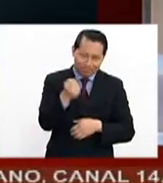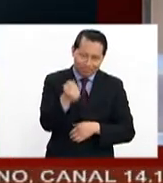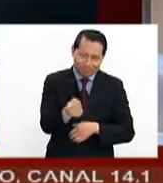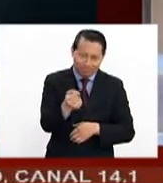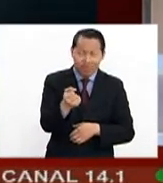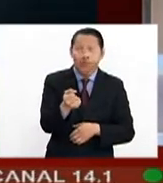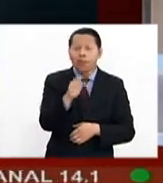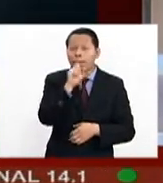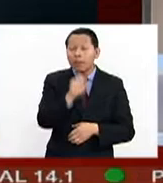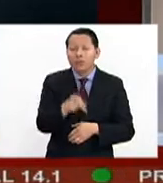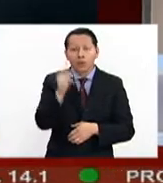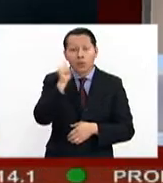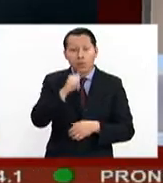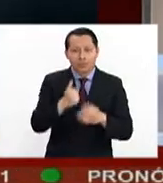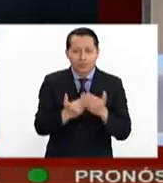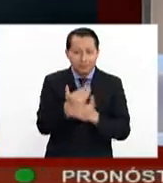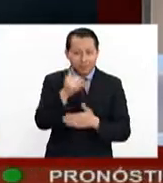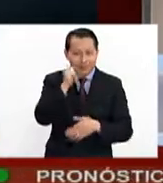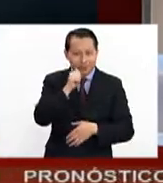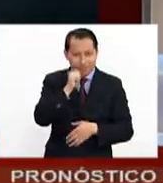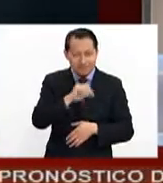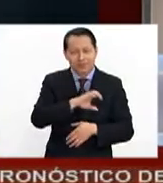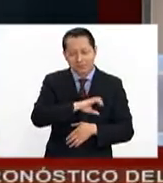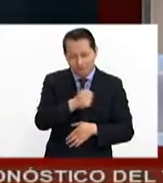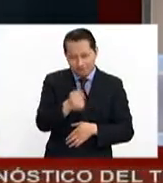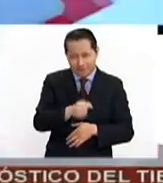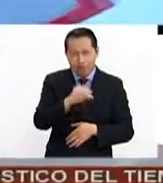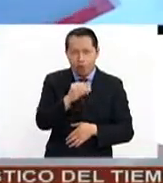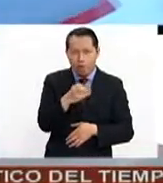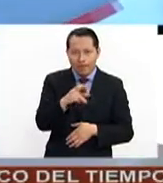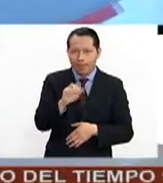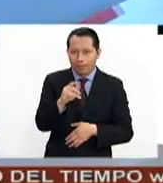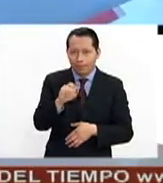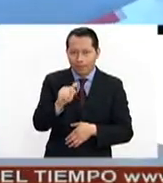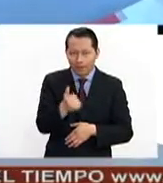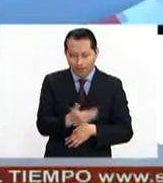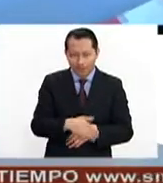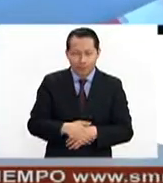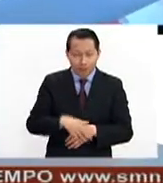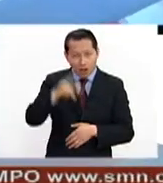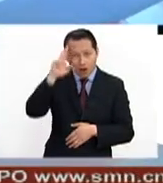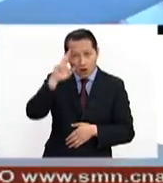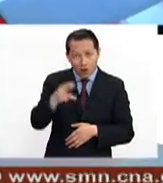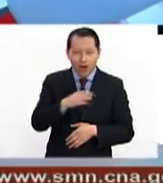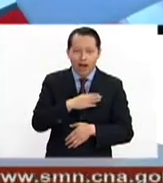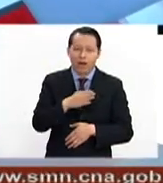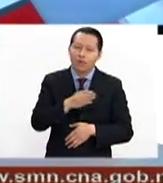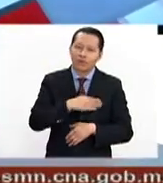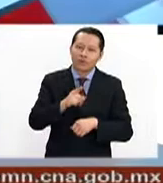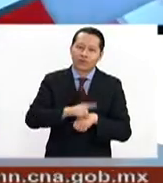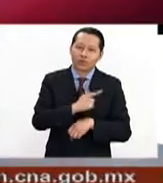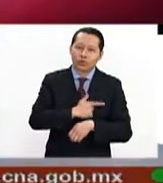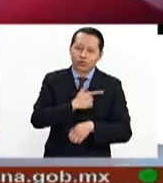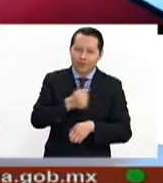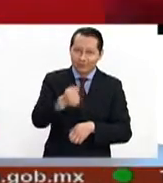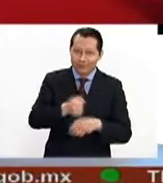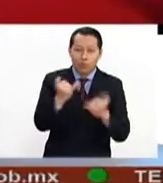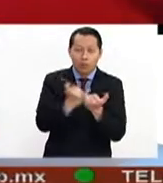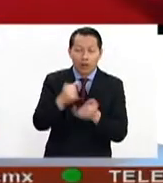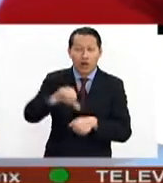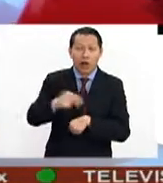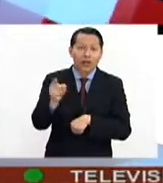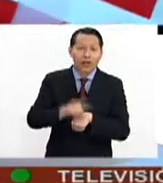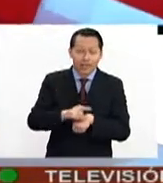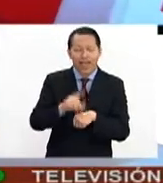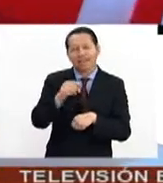Mexicana. Saludo con gusto, como cada mañana, a Omar Cepeda. Omar. Hola, ¿qué tal? Muy buenos días, es un gusto saludarte y por supuesto saludarlos. Hoy